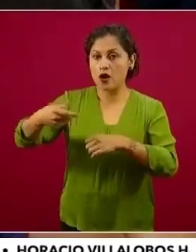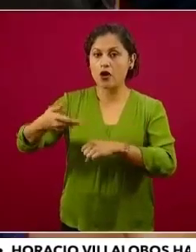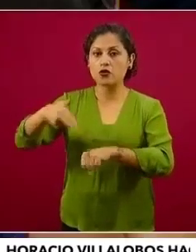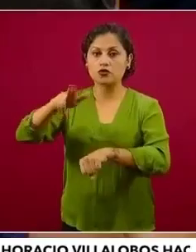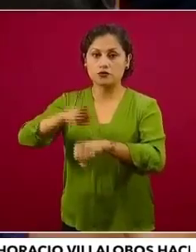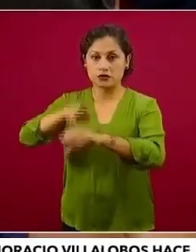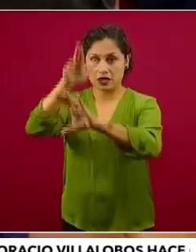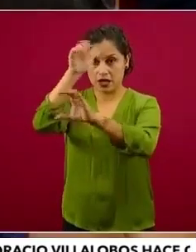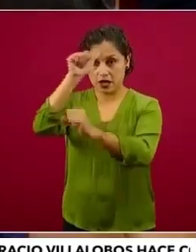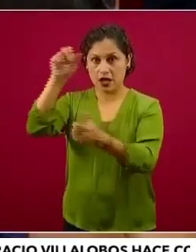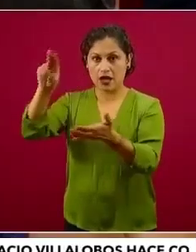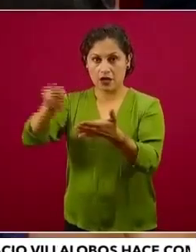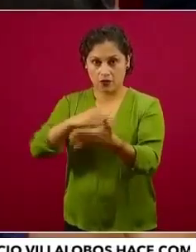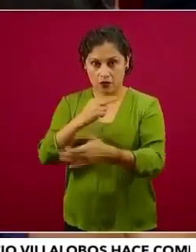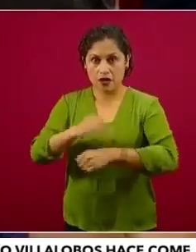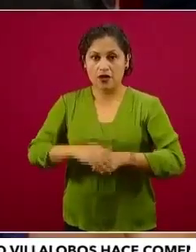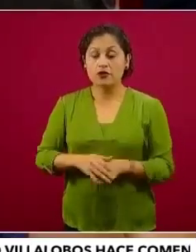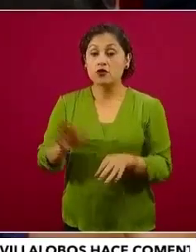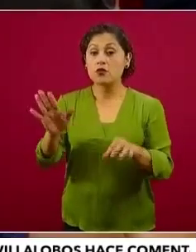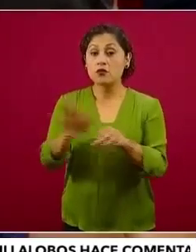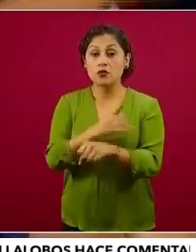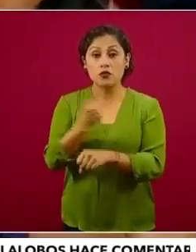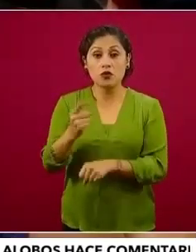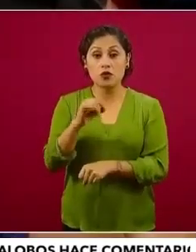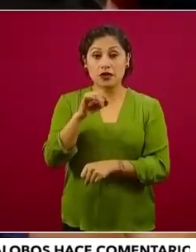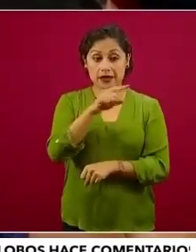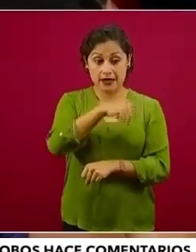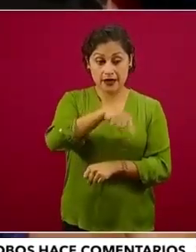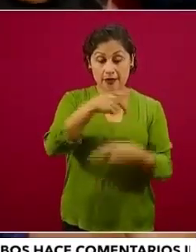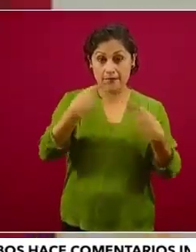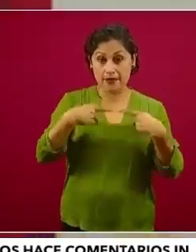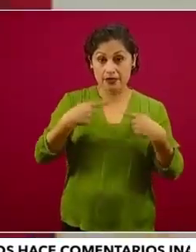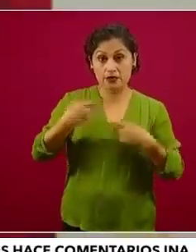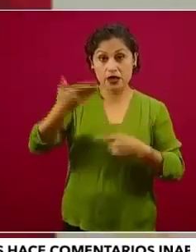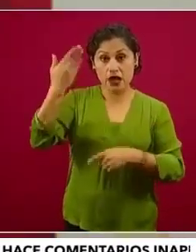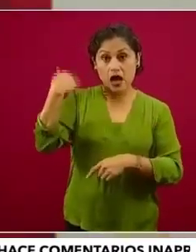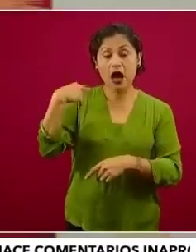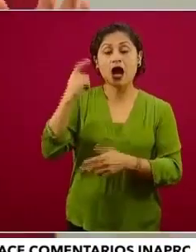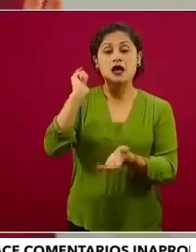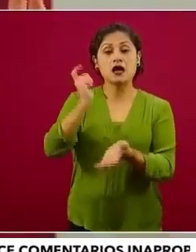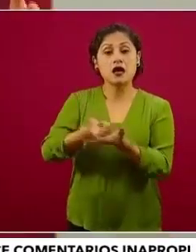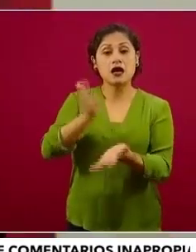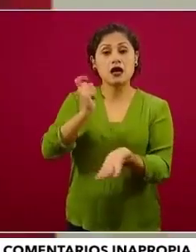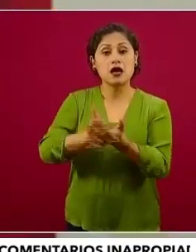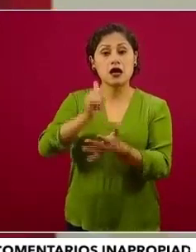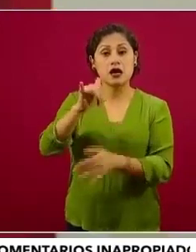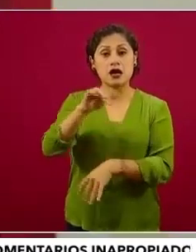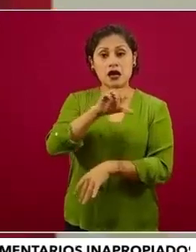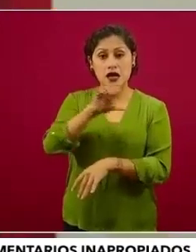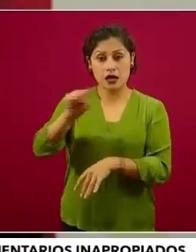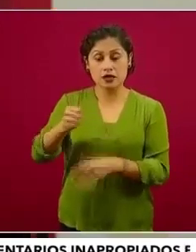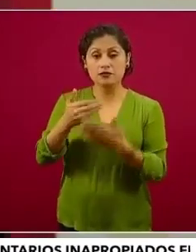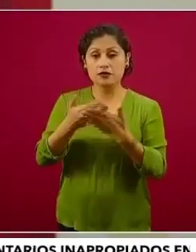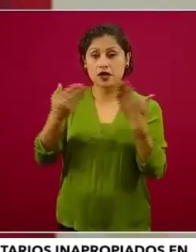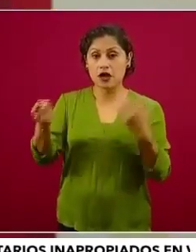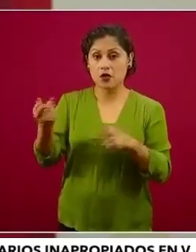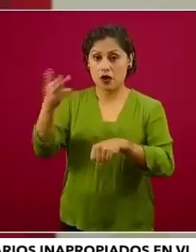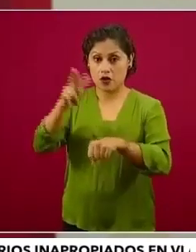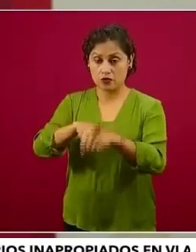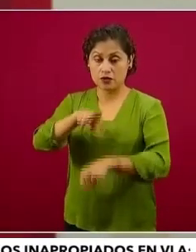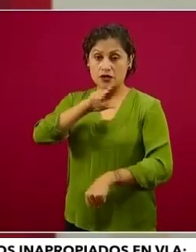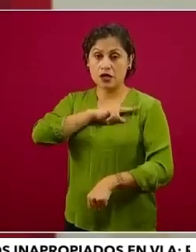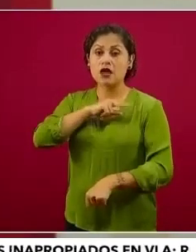una tarifa fija que fue pactada y fue acordada en este convenio. Todo esto nos ha permitido más que duplicar la